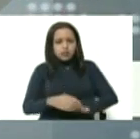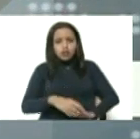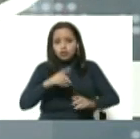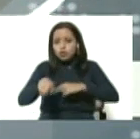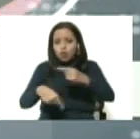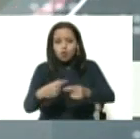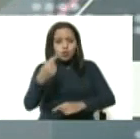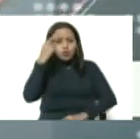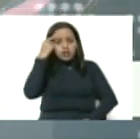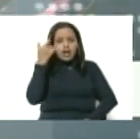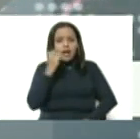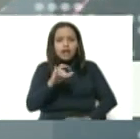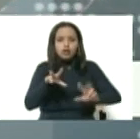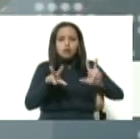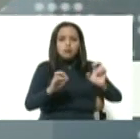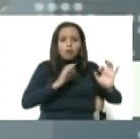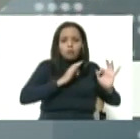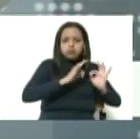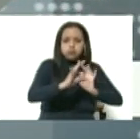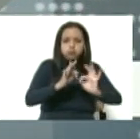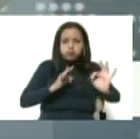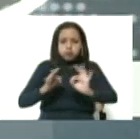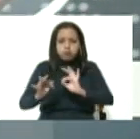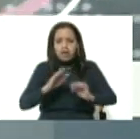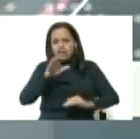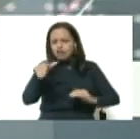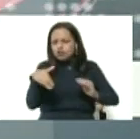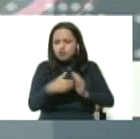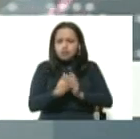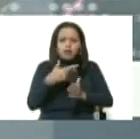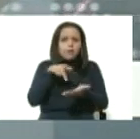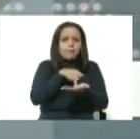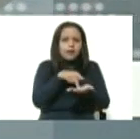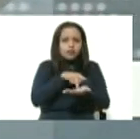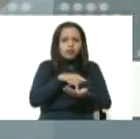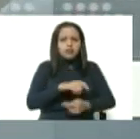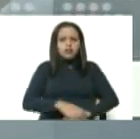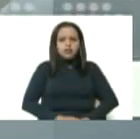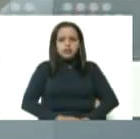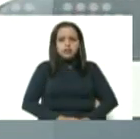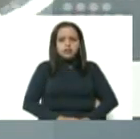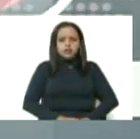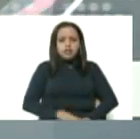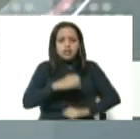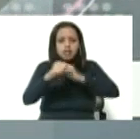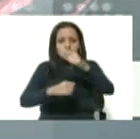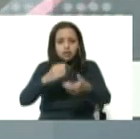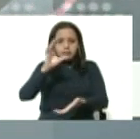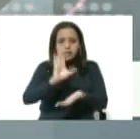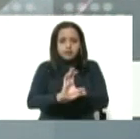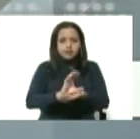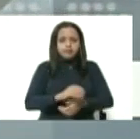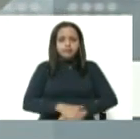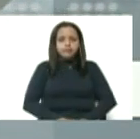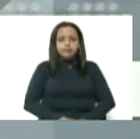aparecen nuevos casos en casi todas las parroquias del distrito capital.